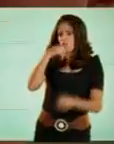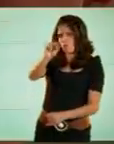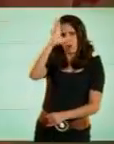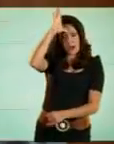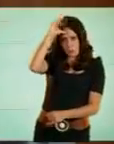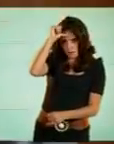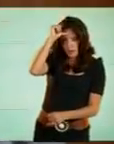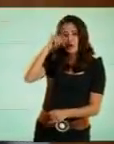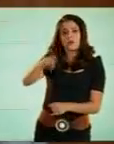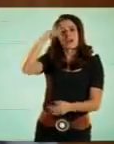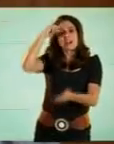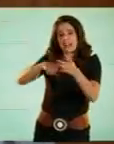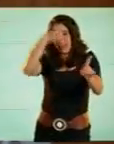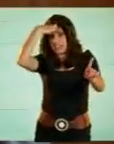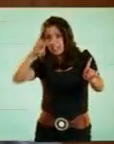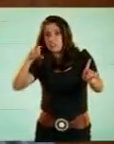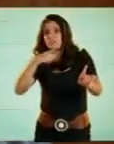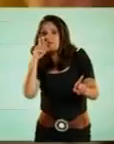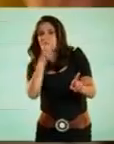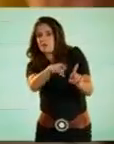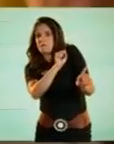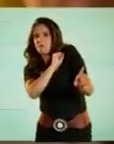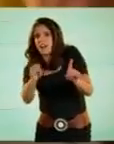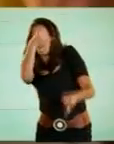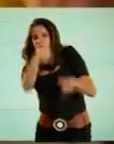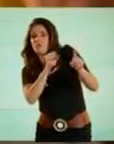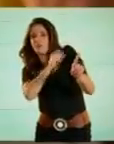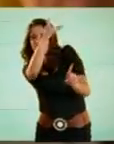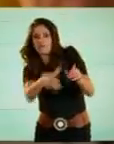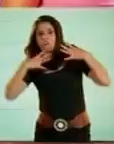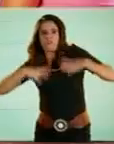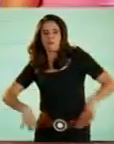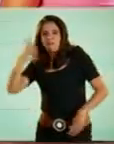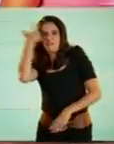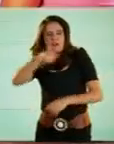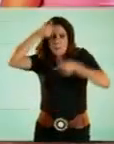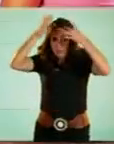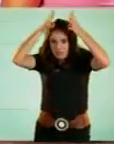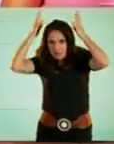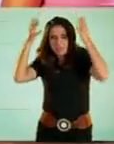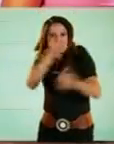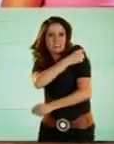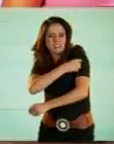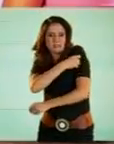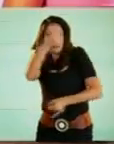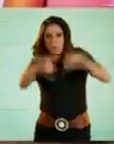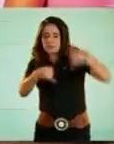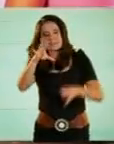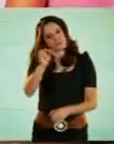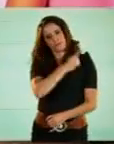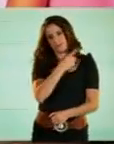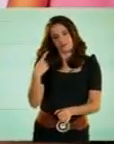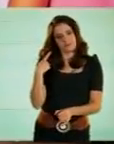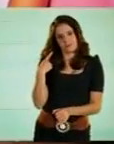acuerdo es creer que esos extraños son delincuentes. Simplemente por cómo se visten, cómo se peinan o si tienen tatuajes. Yo de